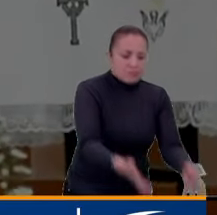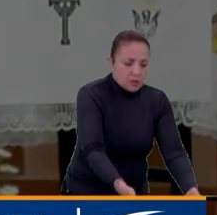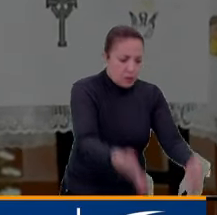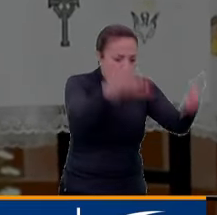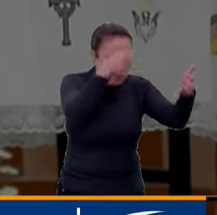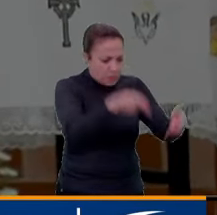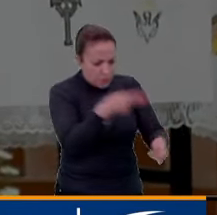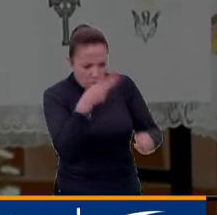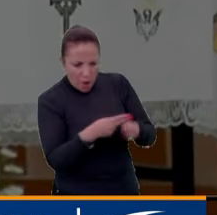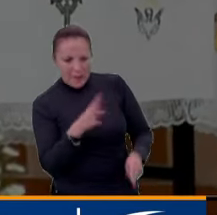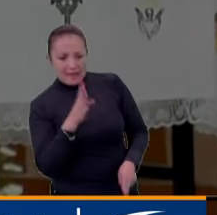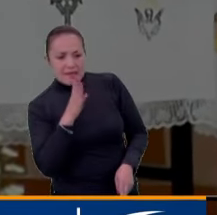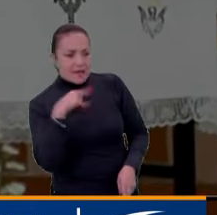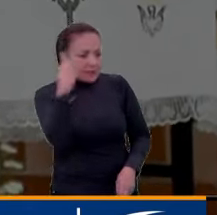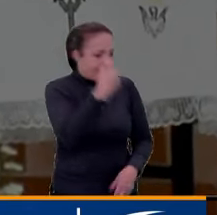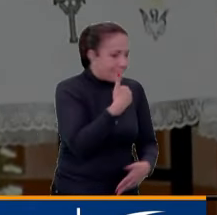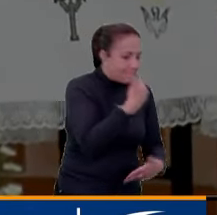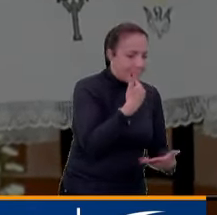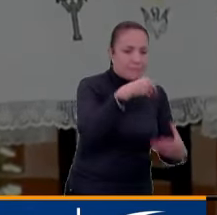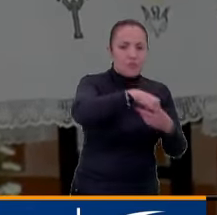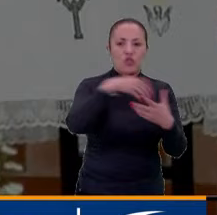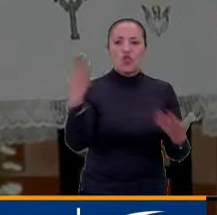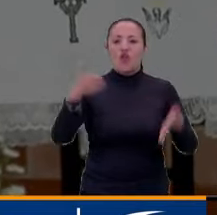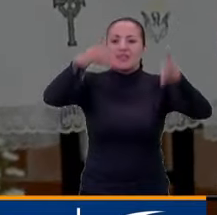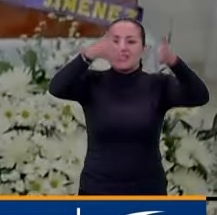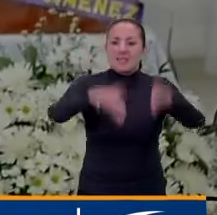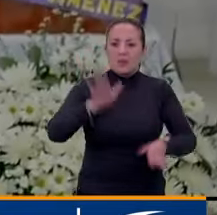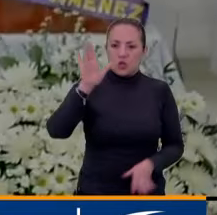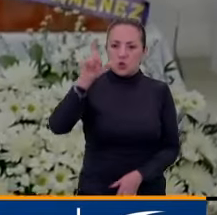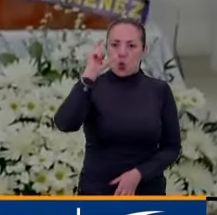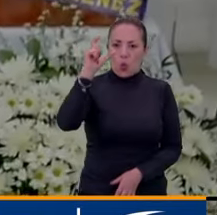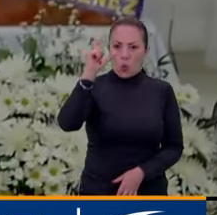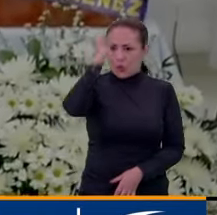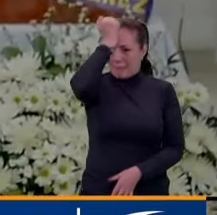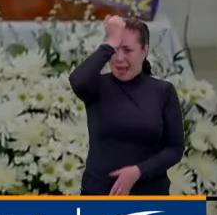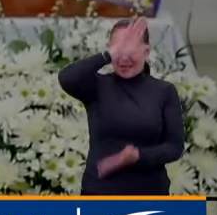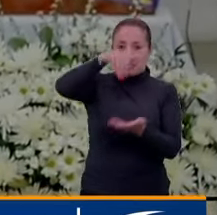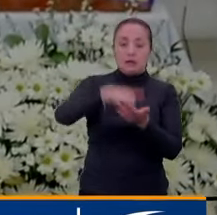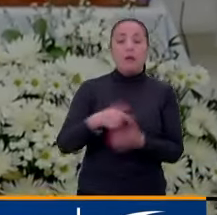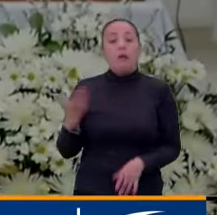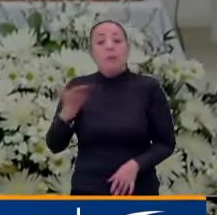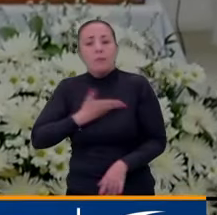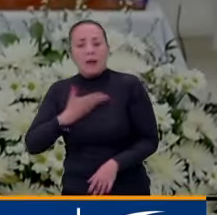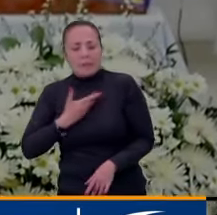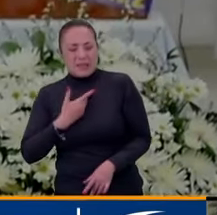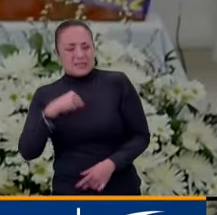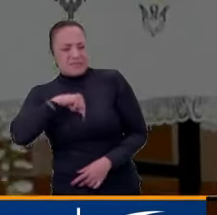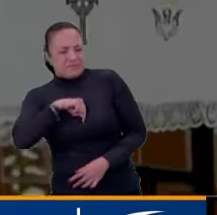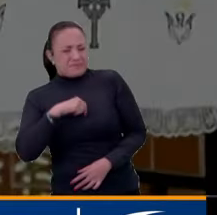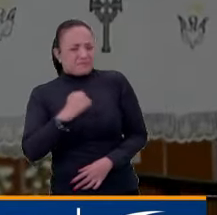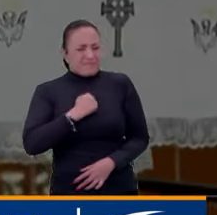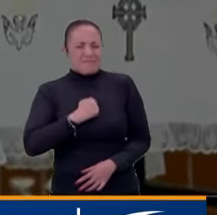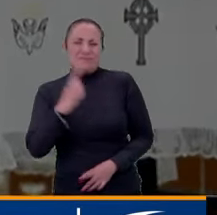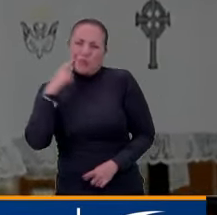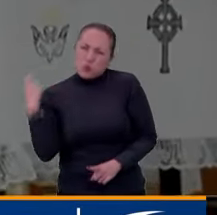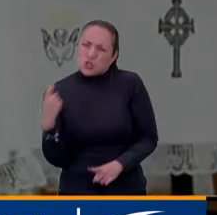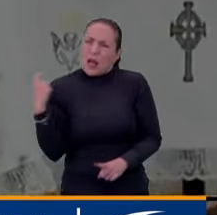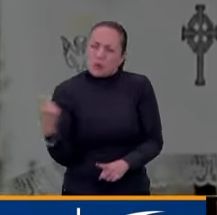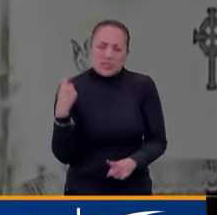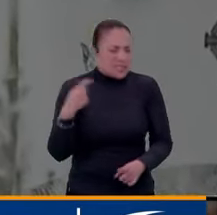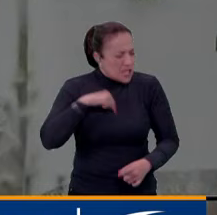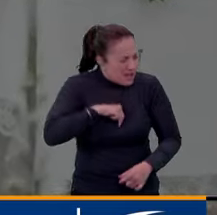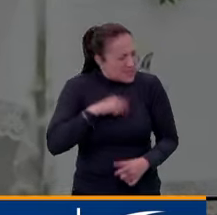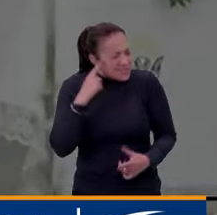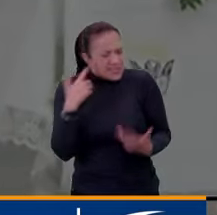identificada en el cementerio central de Cúcuta norte de Santander su mamá con la sosobra latente lo buscó por años